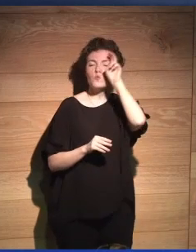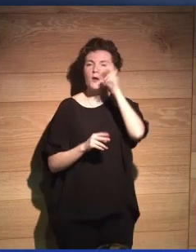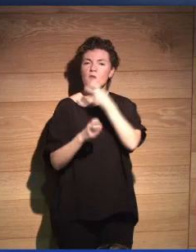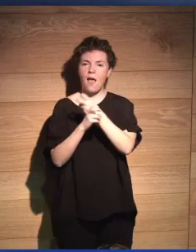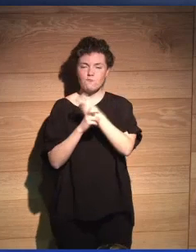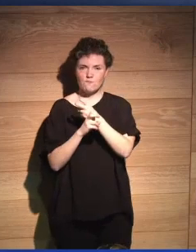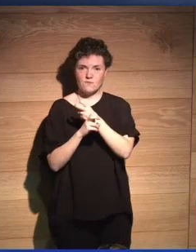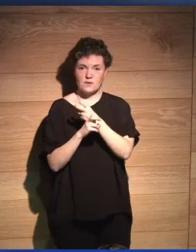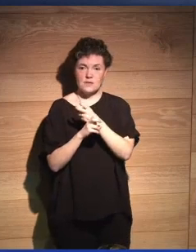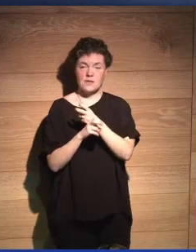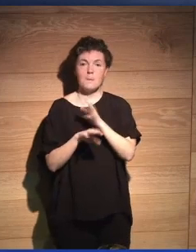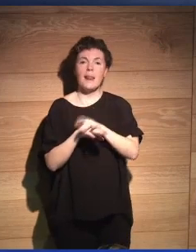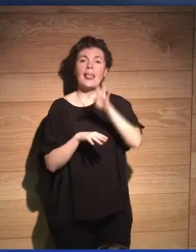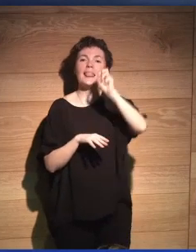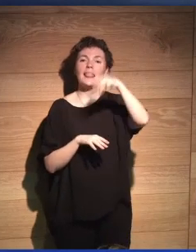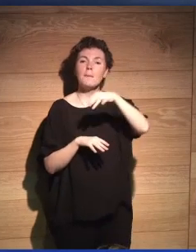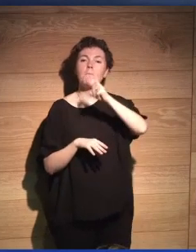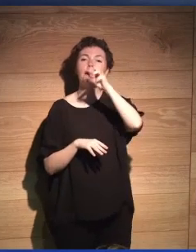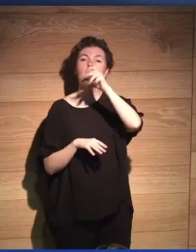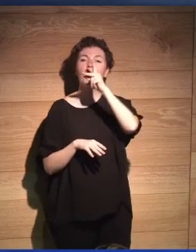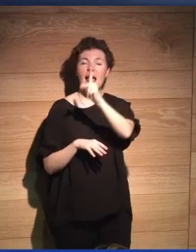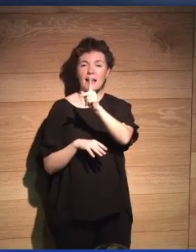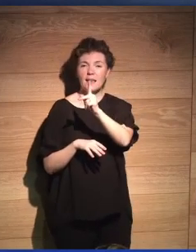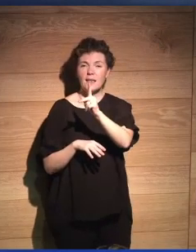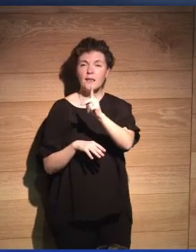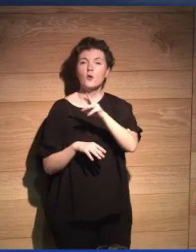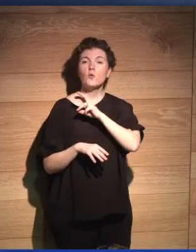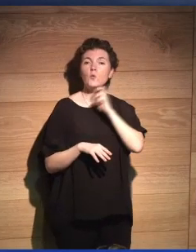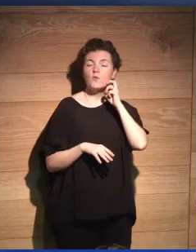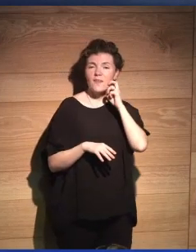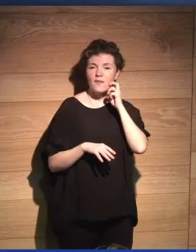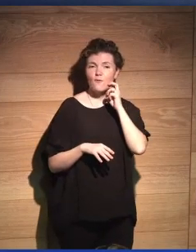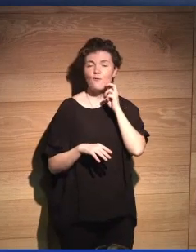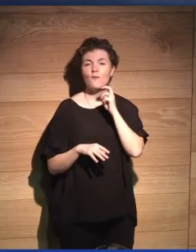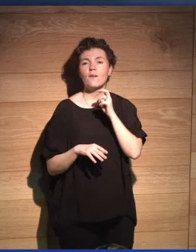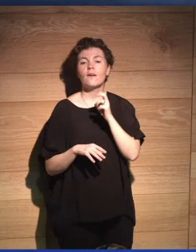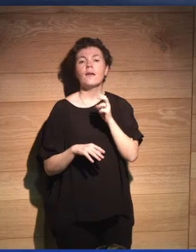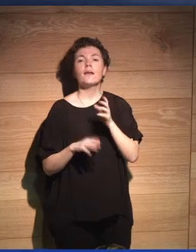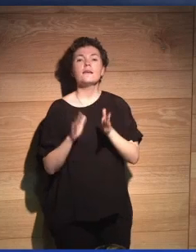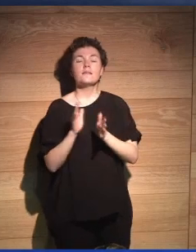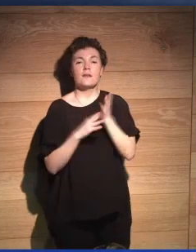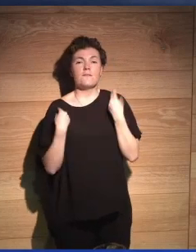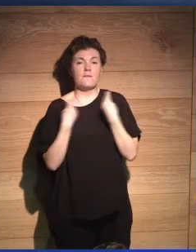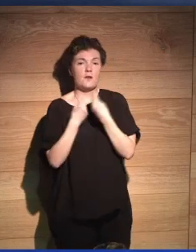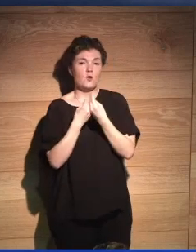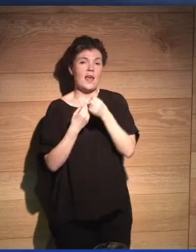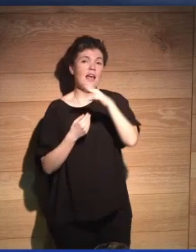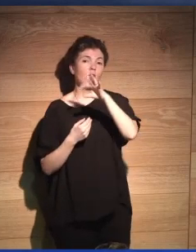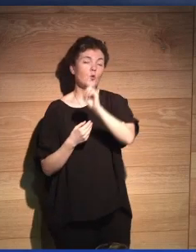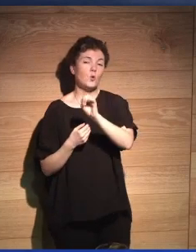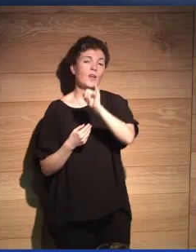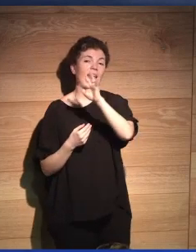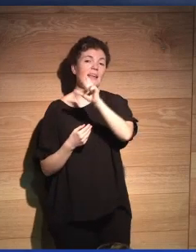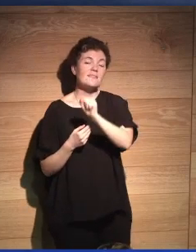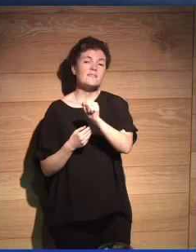austriacos. Valentin Pollack, un judío, y Alice von Ziegelmeier se fueron a vivir con Arturo y Ilsa